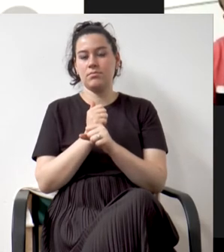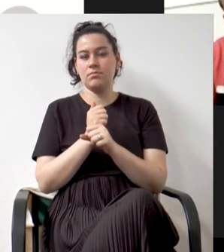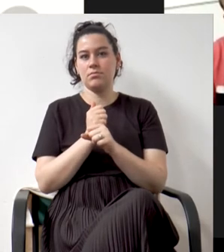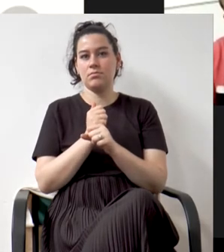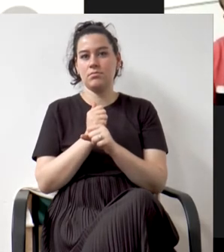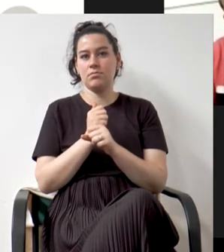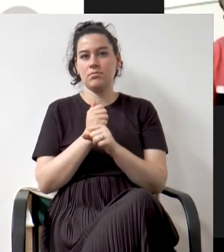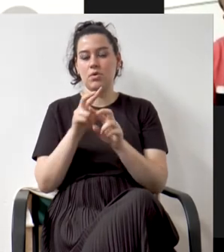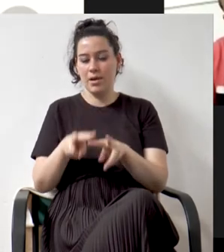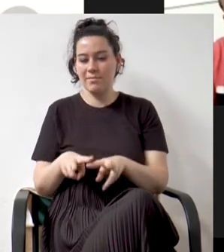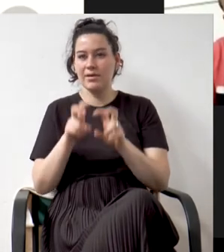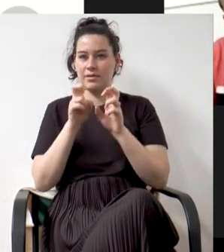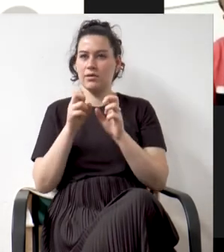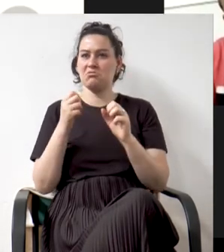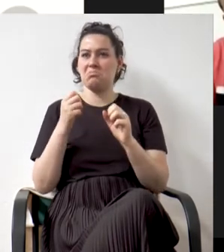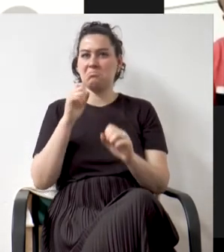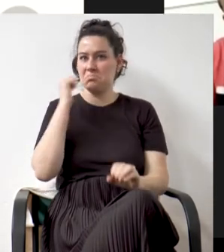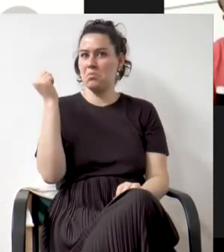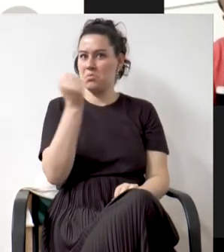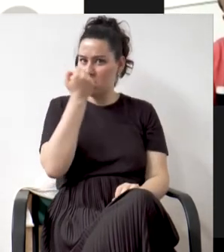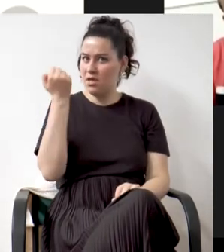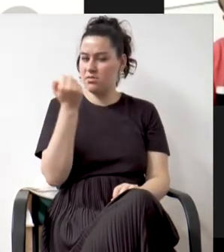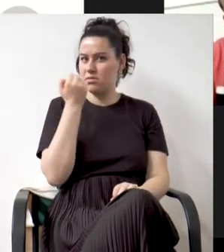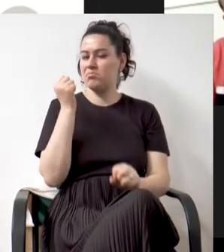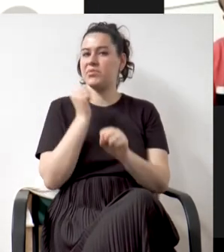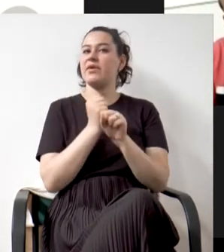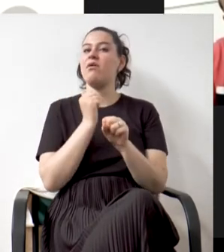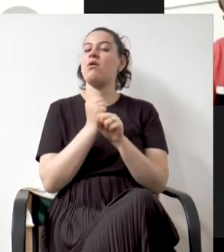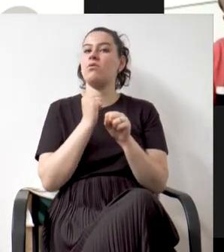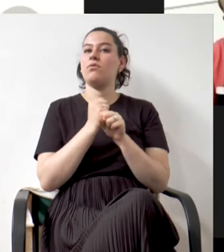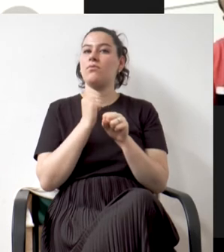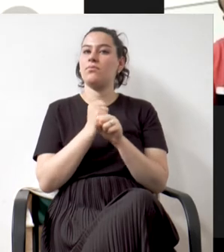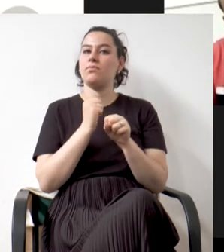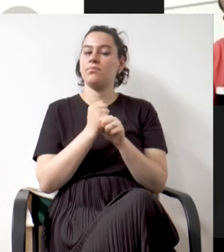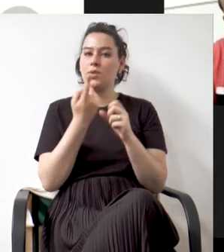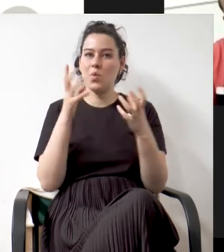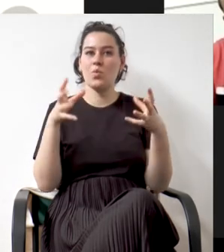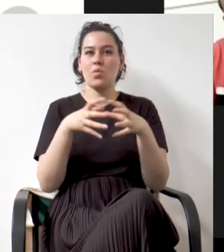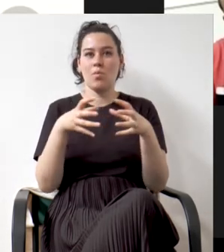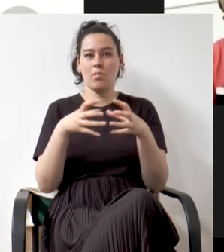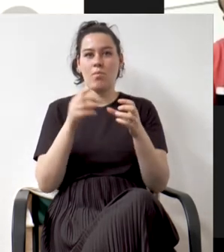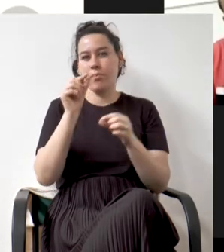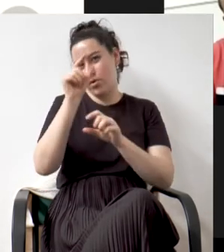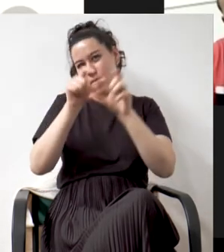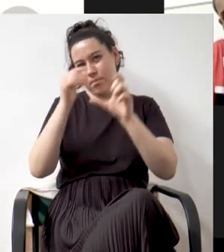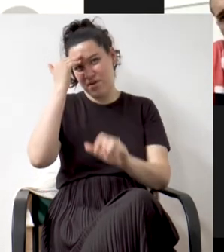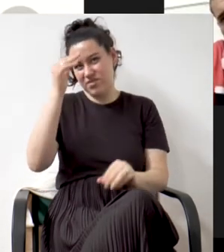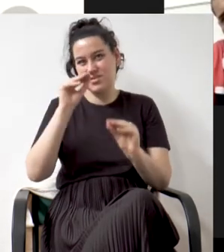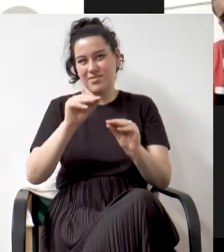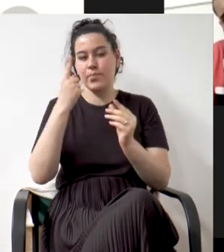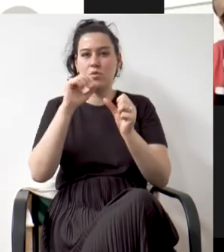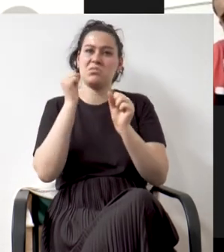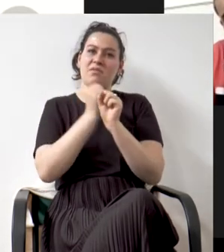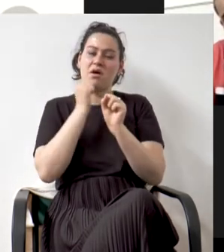con una investigación muy sólida, con trabajos con un grupo reducido de docentes, pero con un